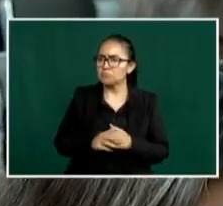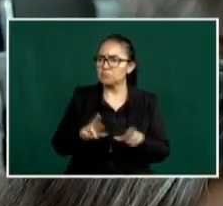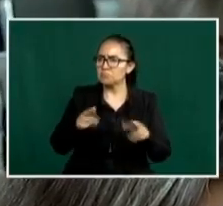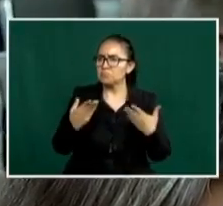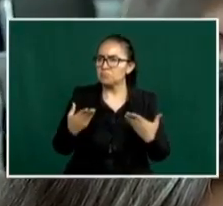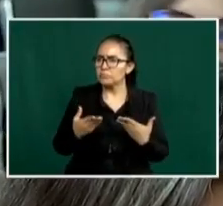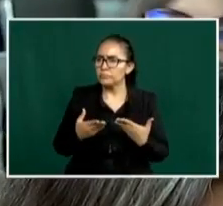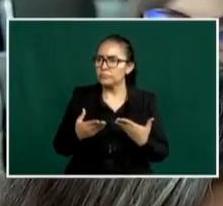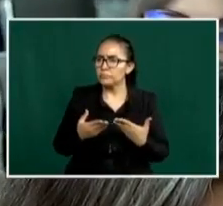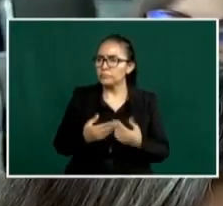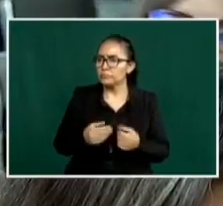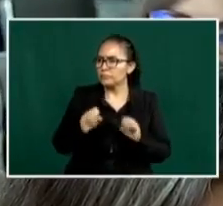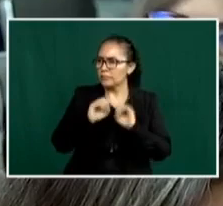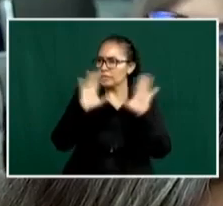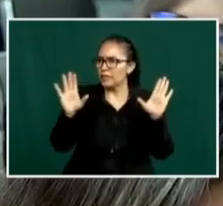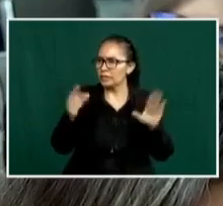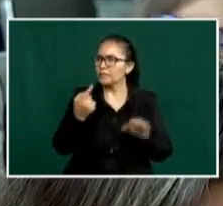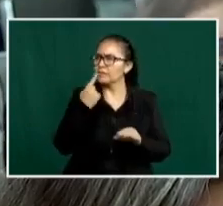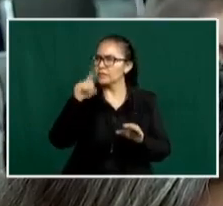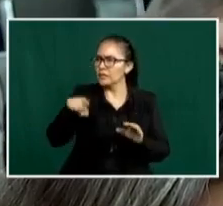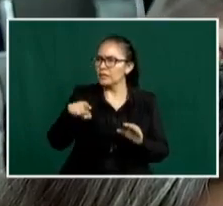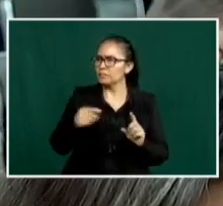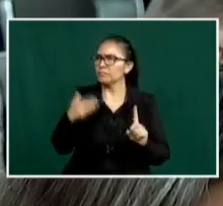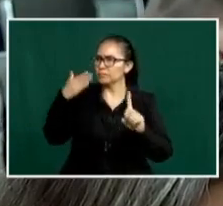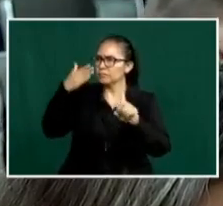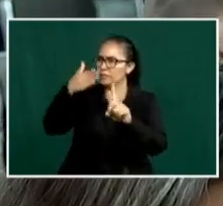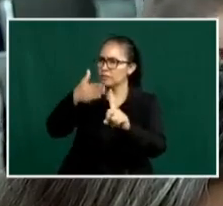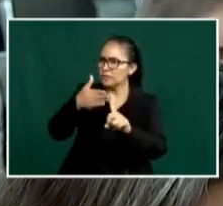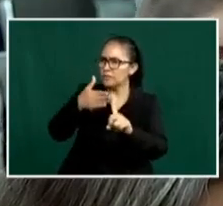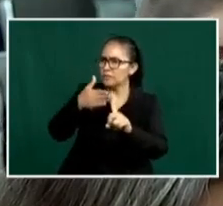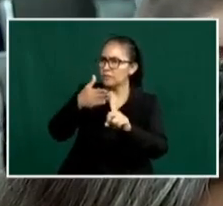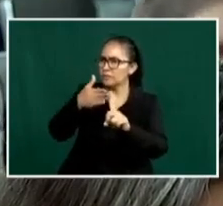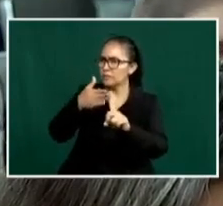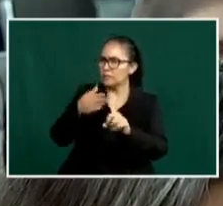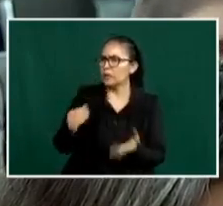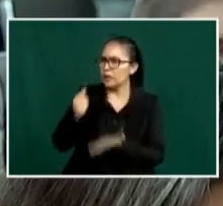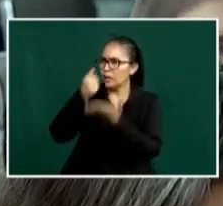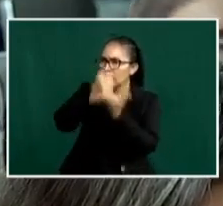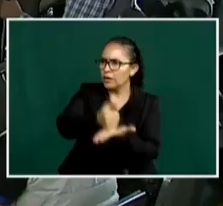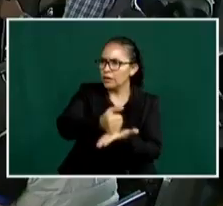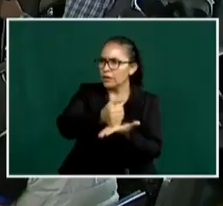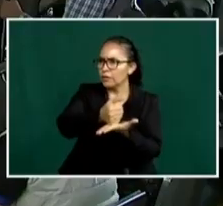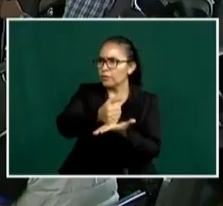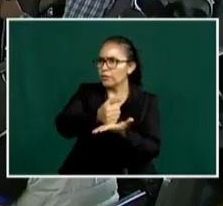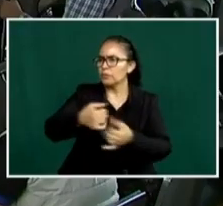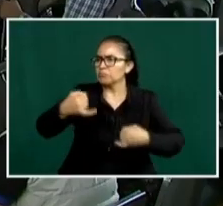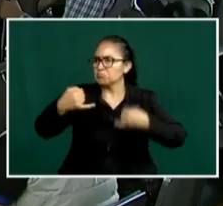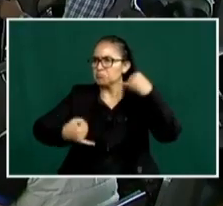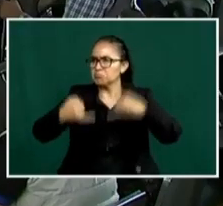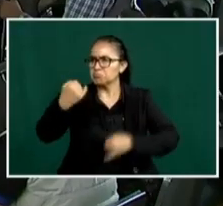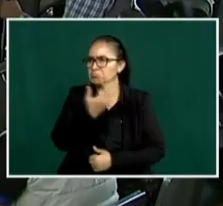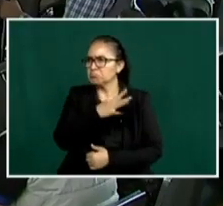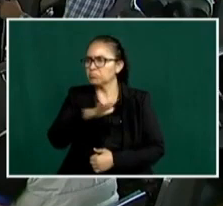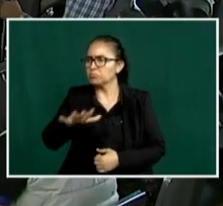sea, esta es una queja directa para usted, para que nos ayude con la Fiscalía General.